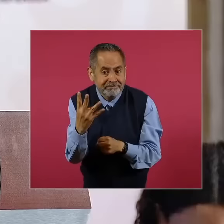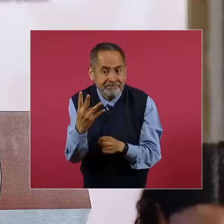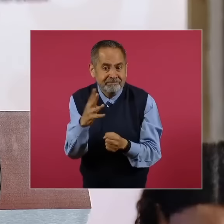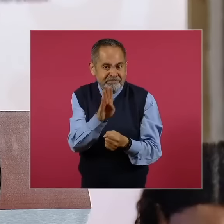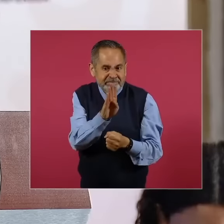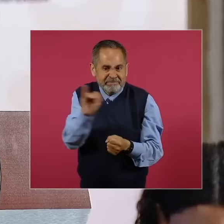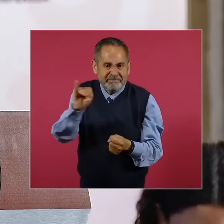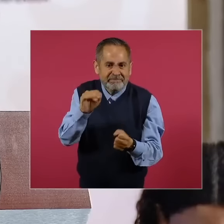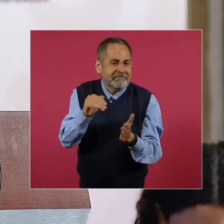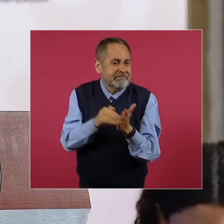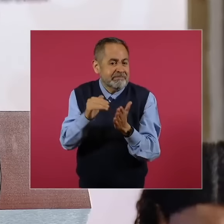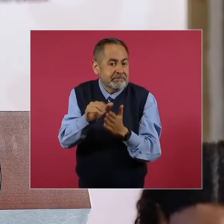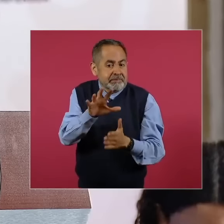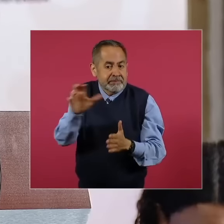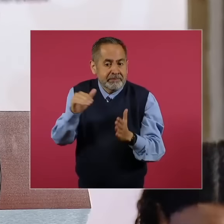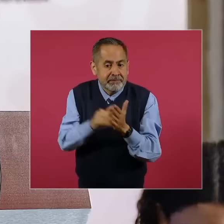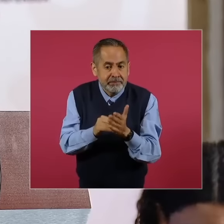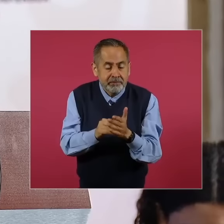4,500,000,000,